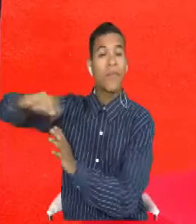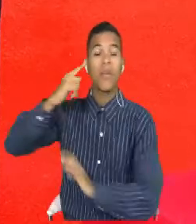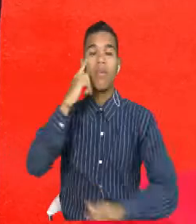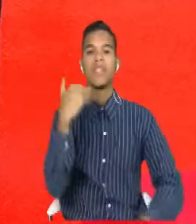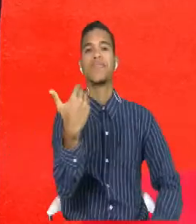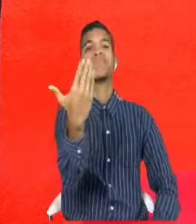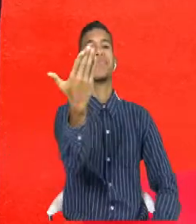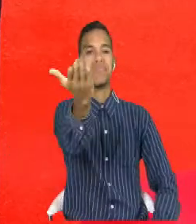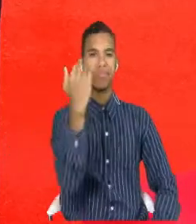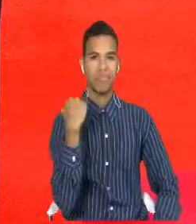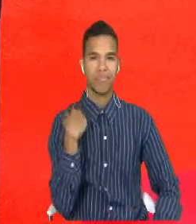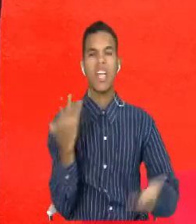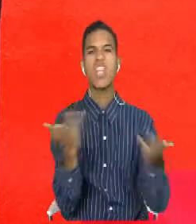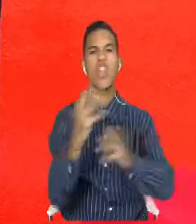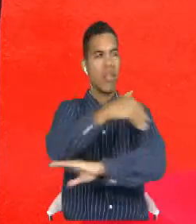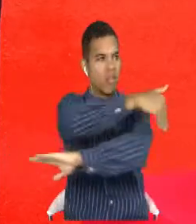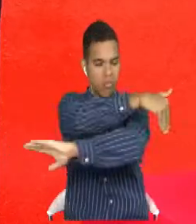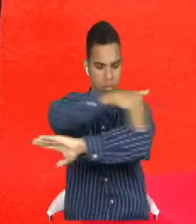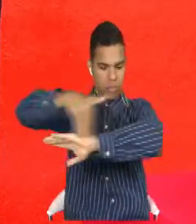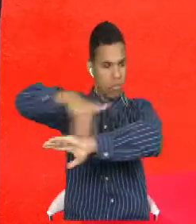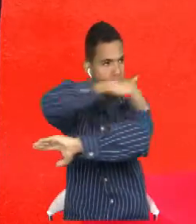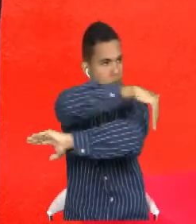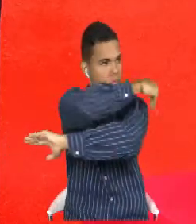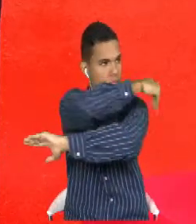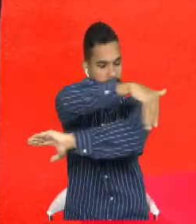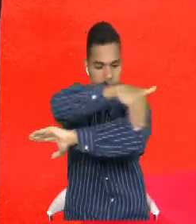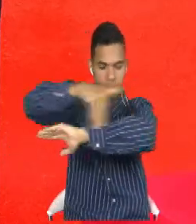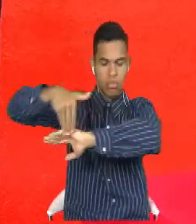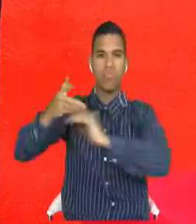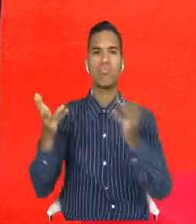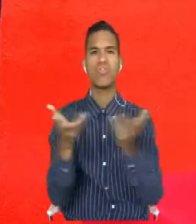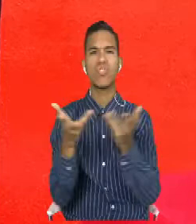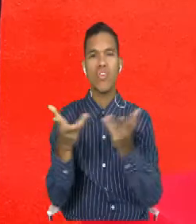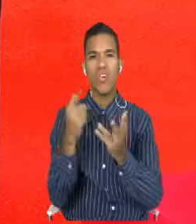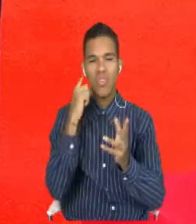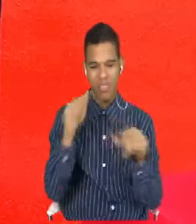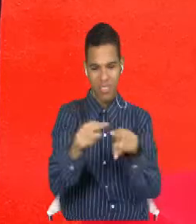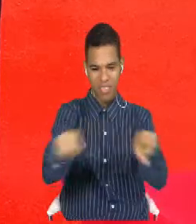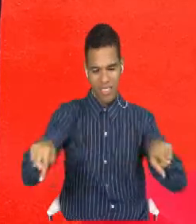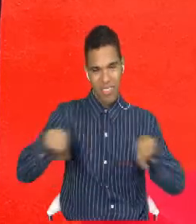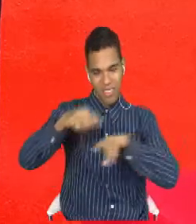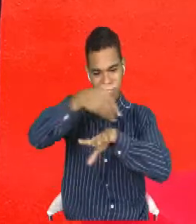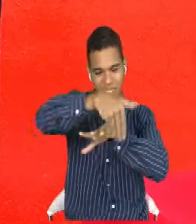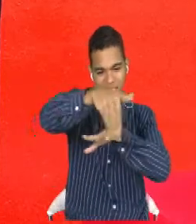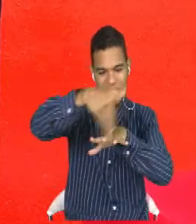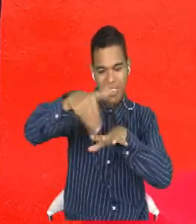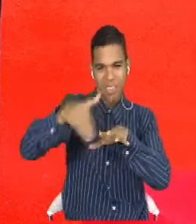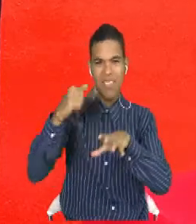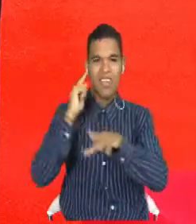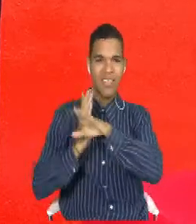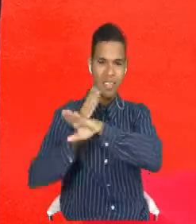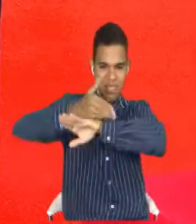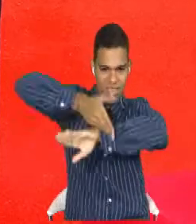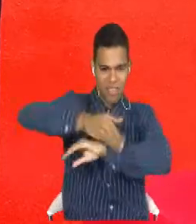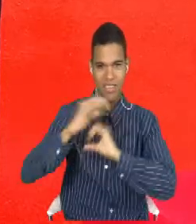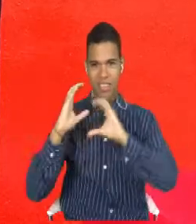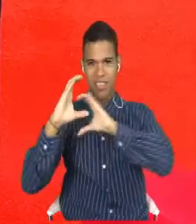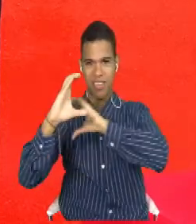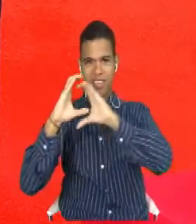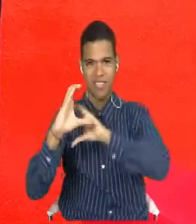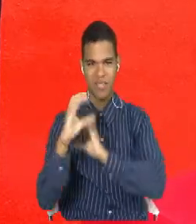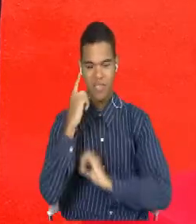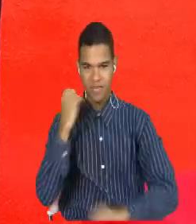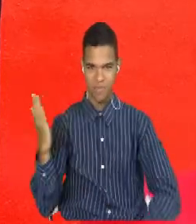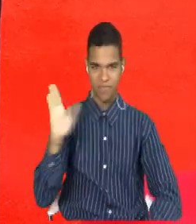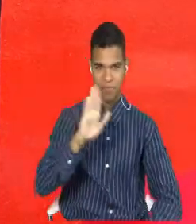vamos a decir la dirección y redes sociales para que sigan y vean todos los servicios que prestan en Beauty Queens. Un momentico, vamos a una